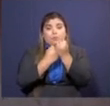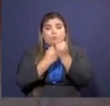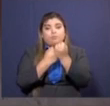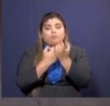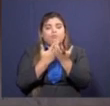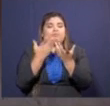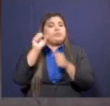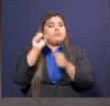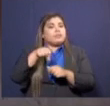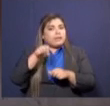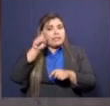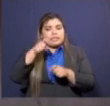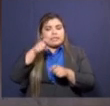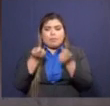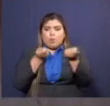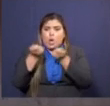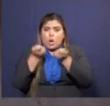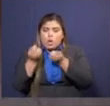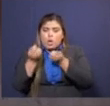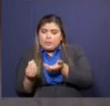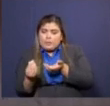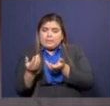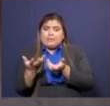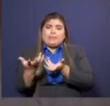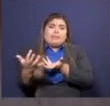es obviamente la recuperación económica,